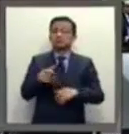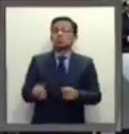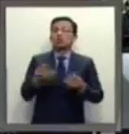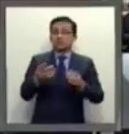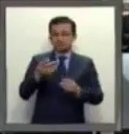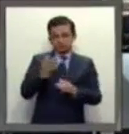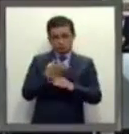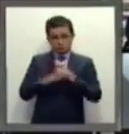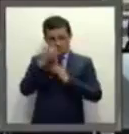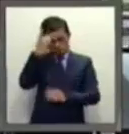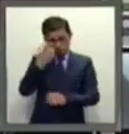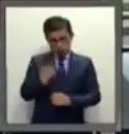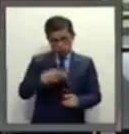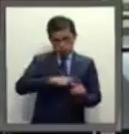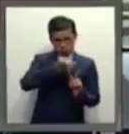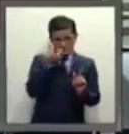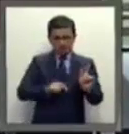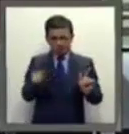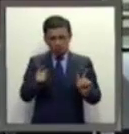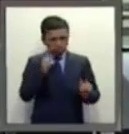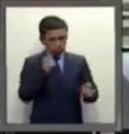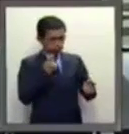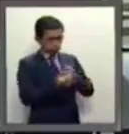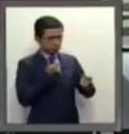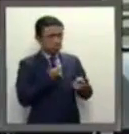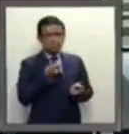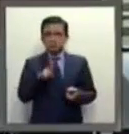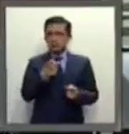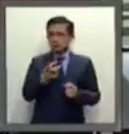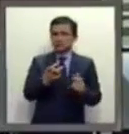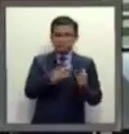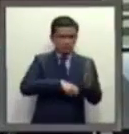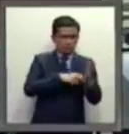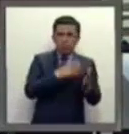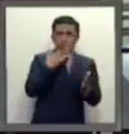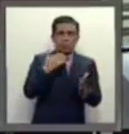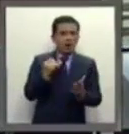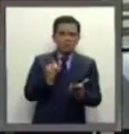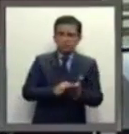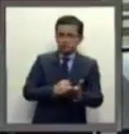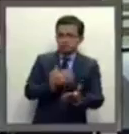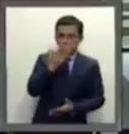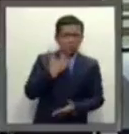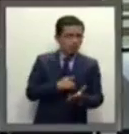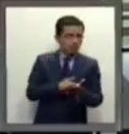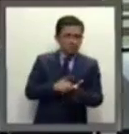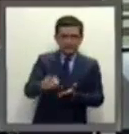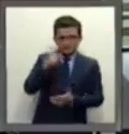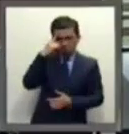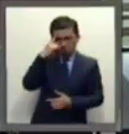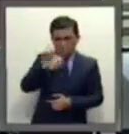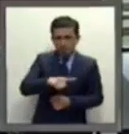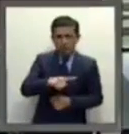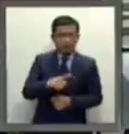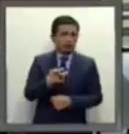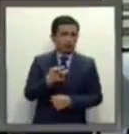Bienes Nacionales, y que gracias a estas reformas no hay gravamen, no hay derechos que se